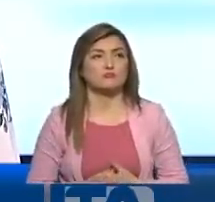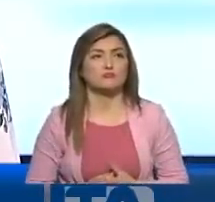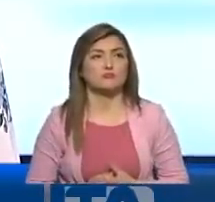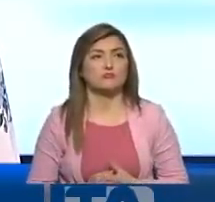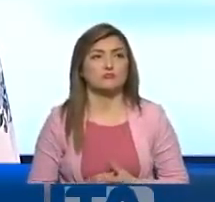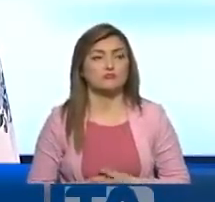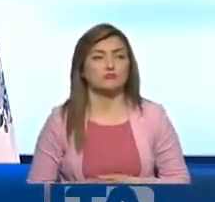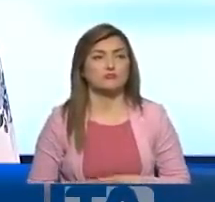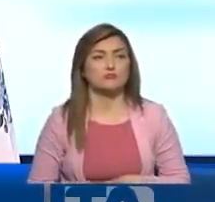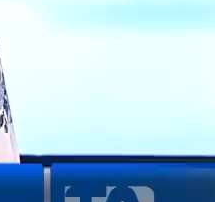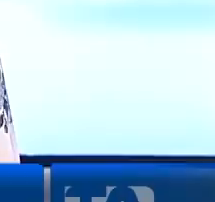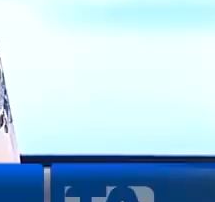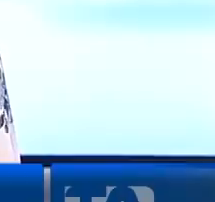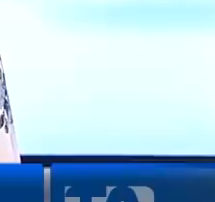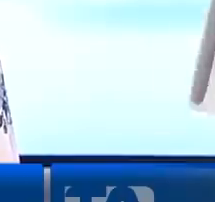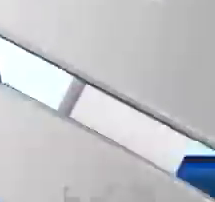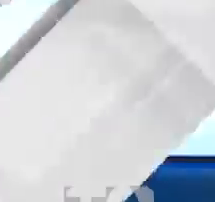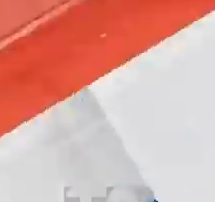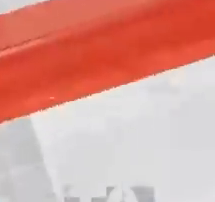Joana Ramos informa.